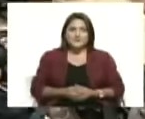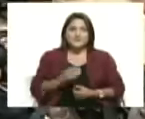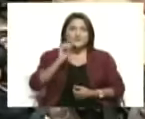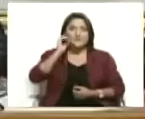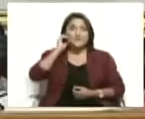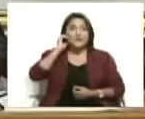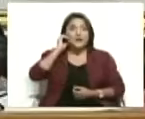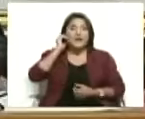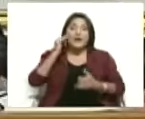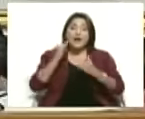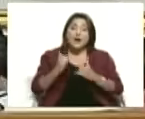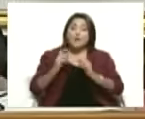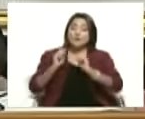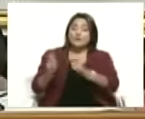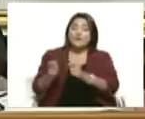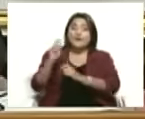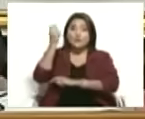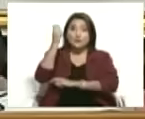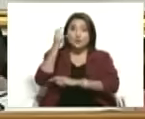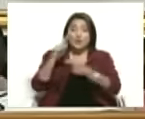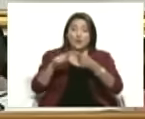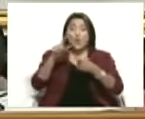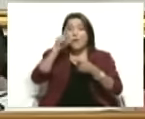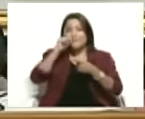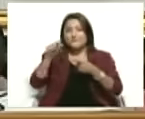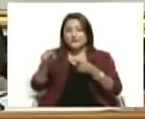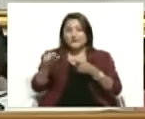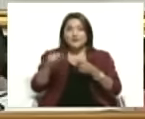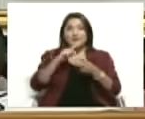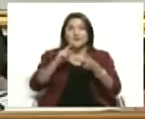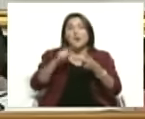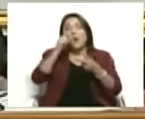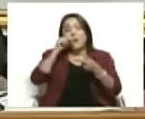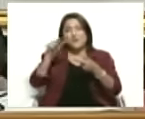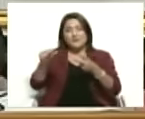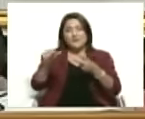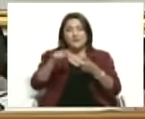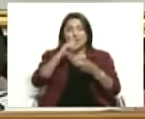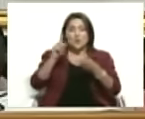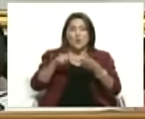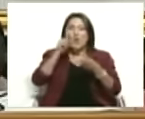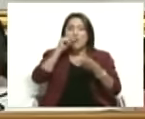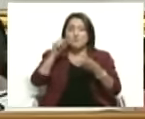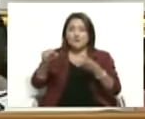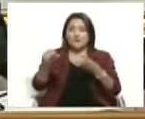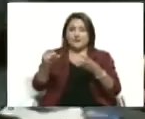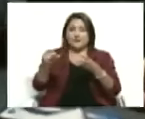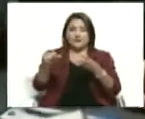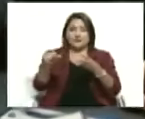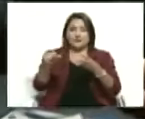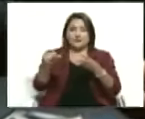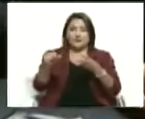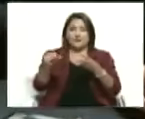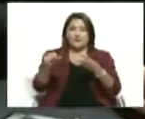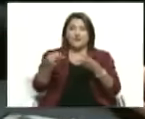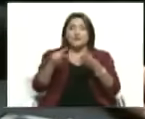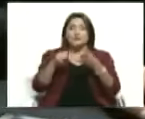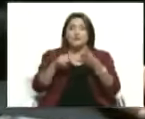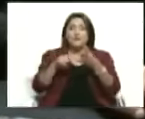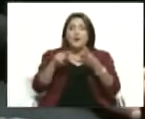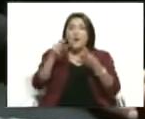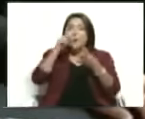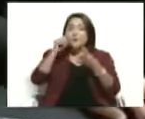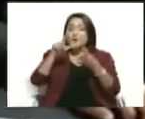Bueno, vamos a designar a los diputados Bernabé Gutiérrez, Juan Carlos Alvarado, Timoteo Zambrano y